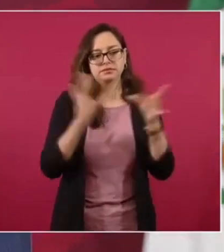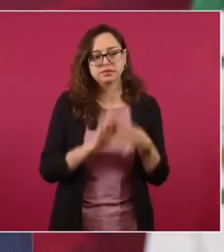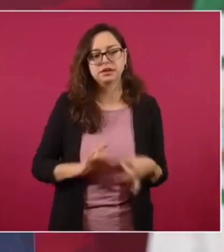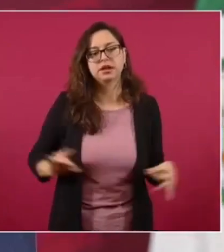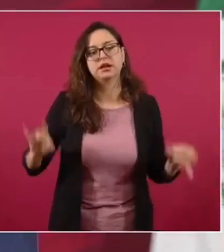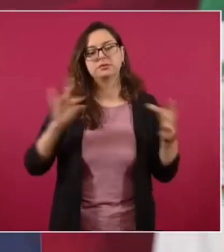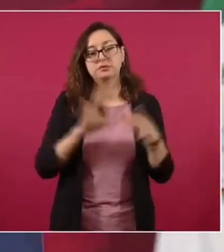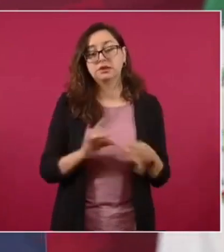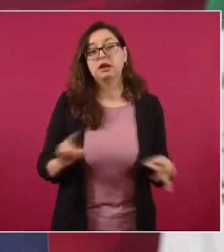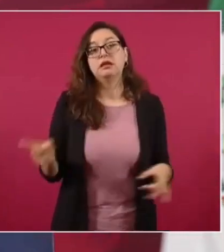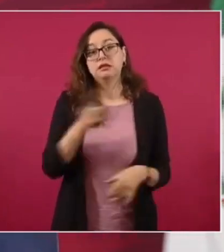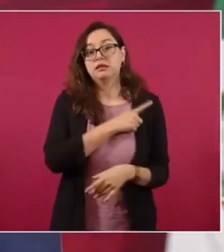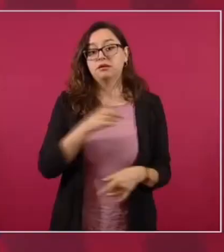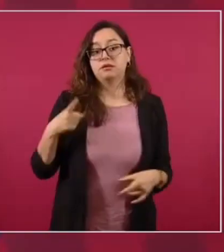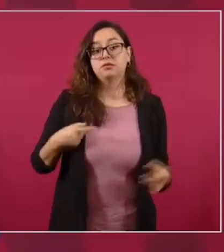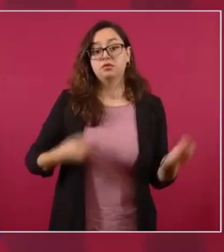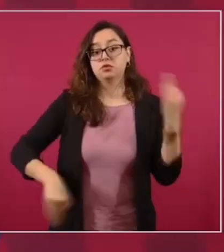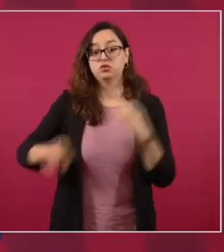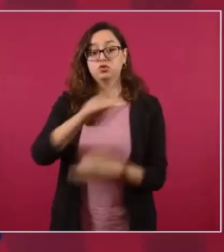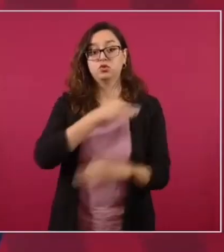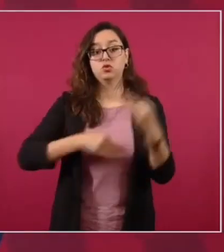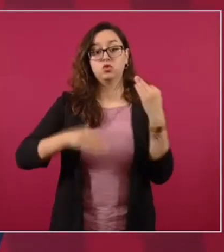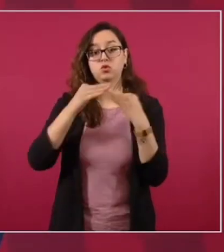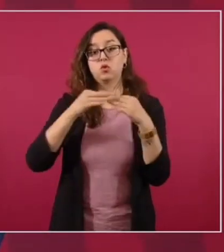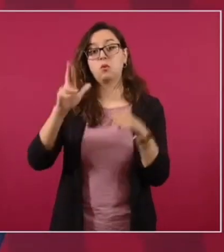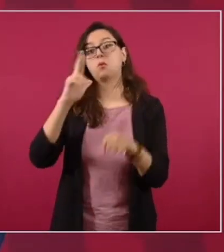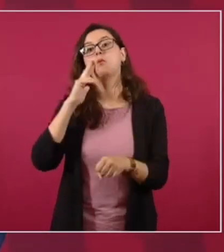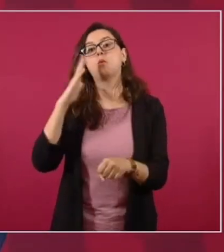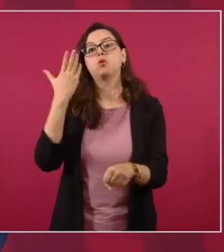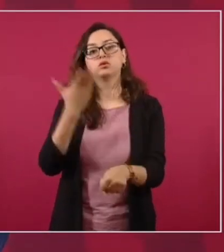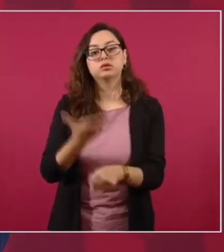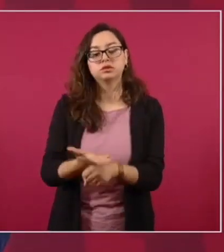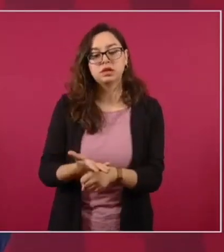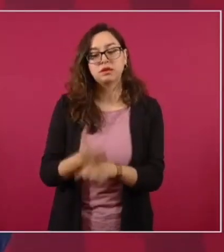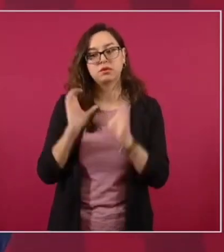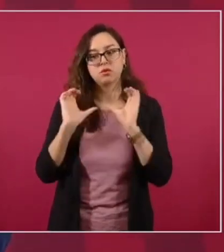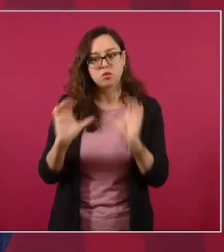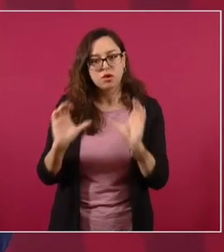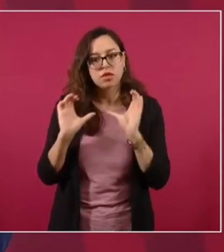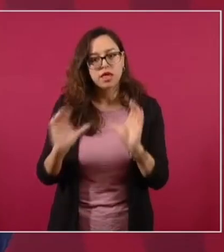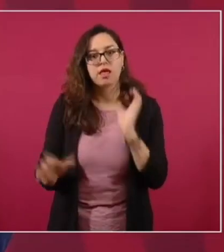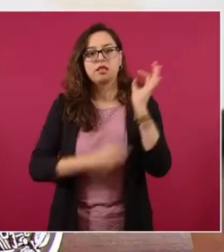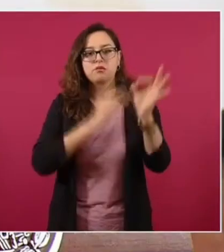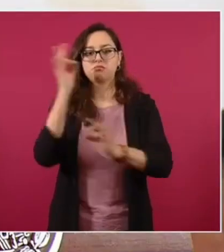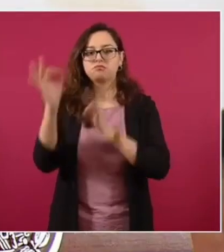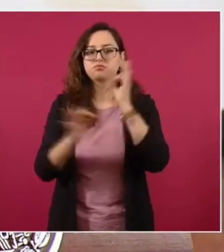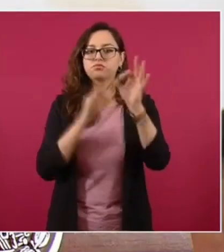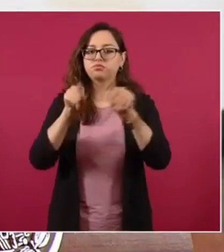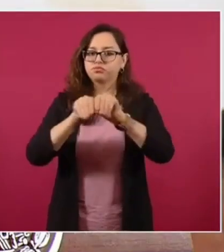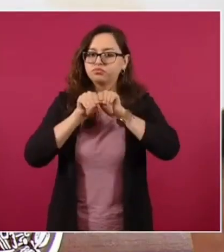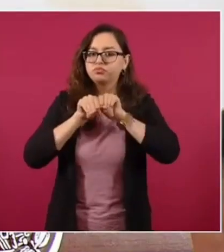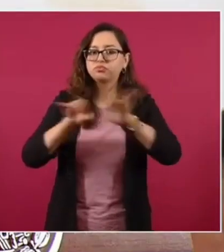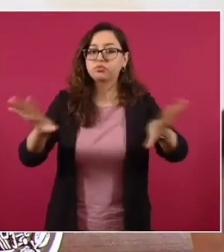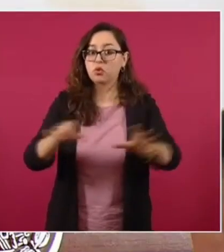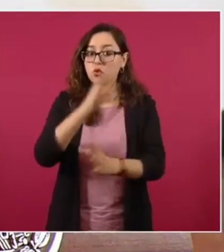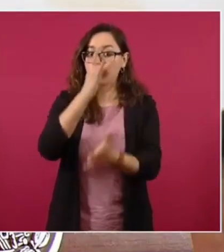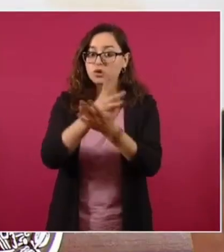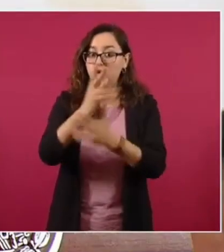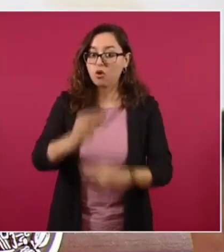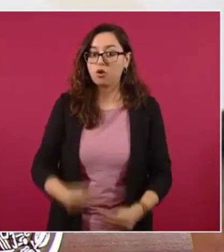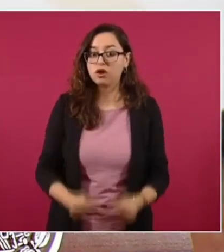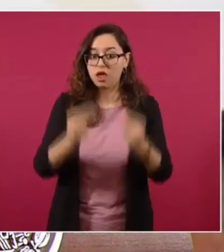responsabilidad y cuidar que no sea propaganda.